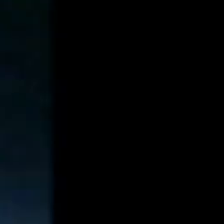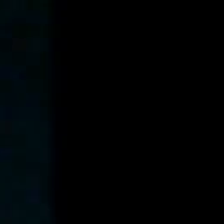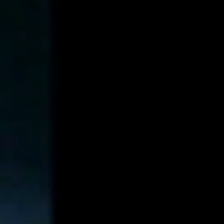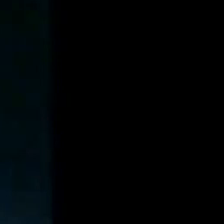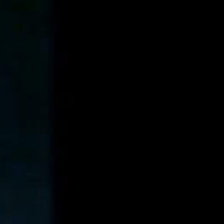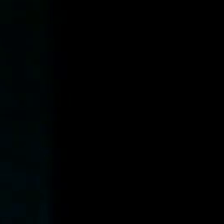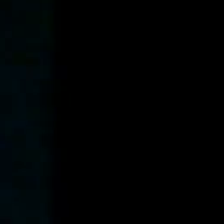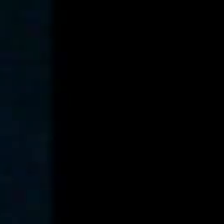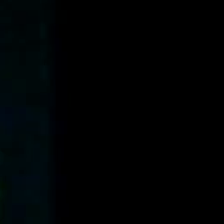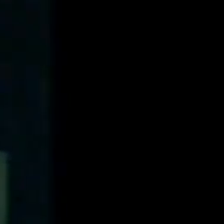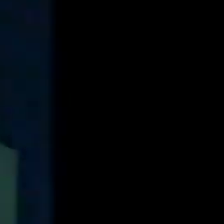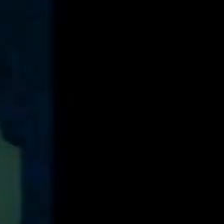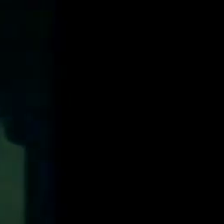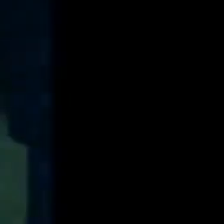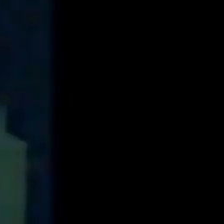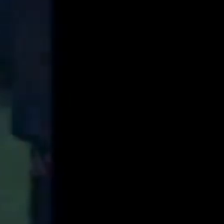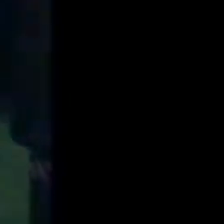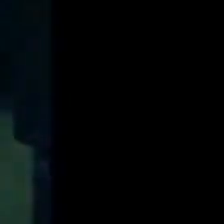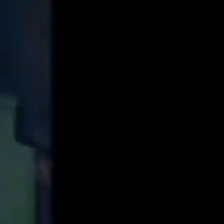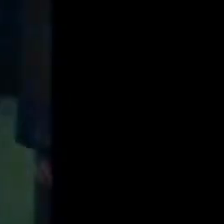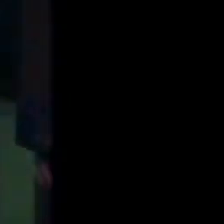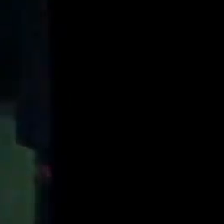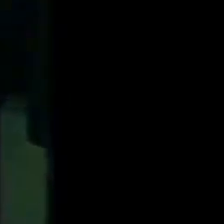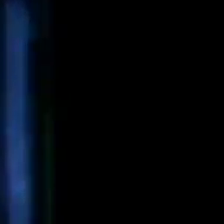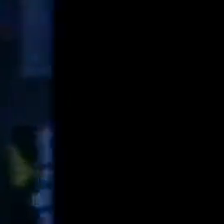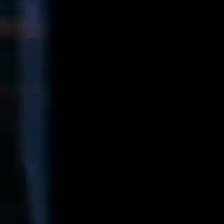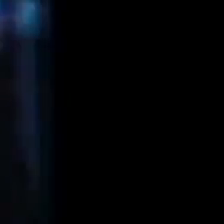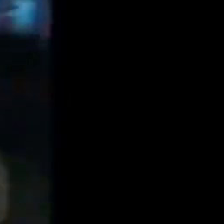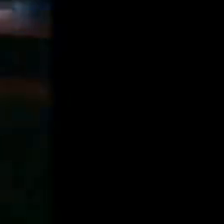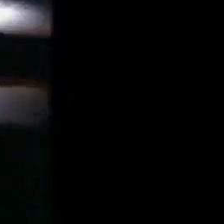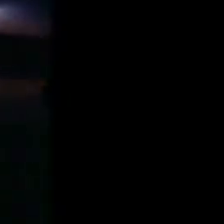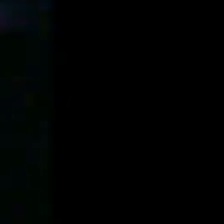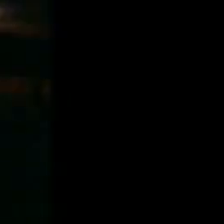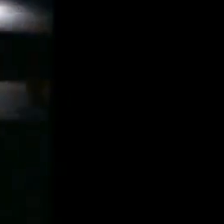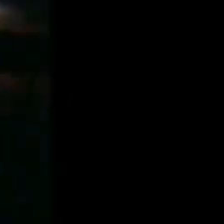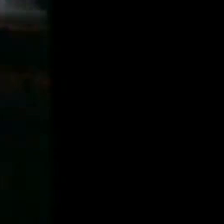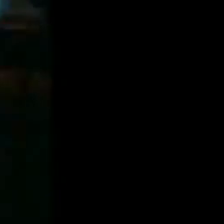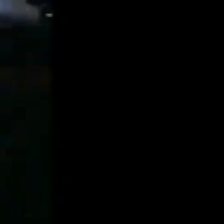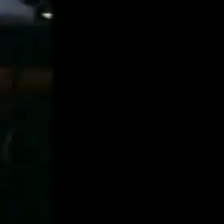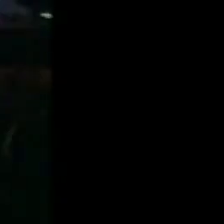Thank you.